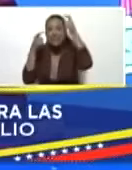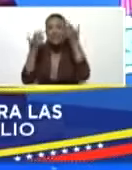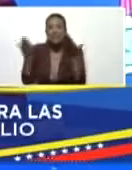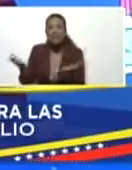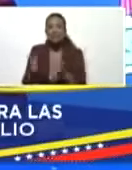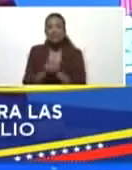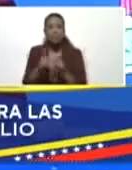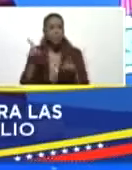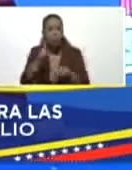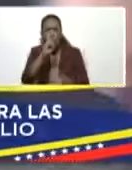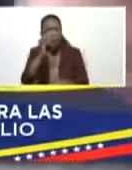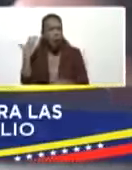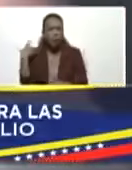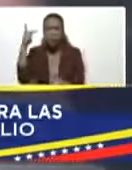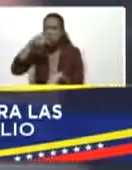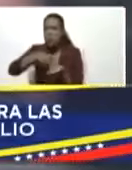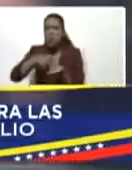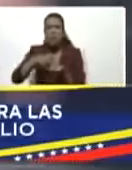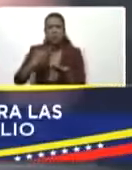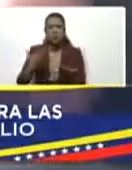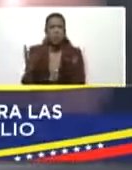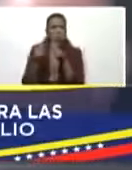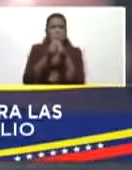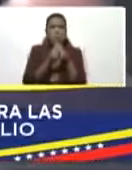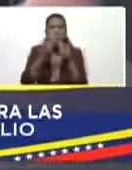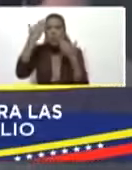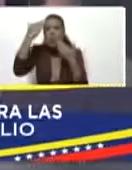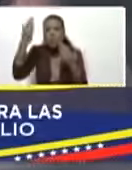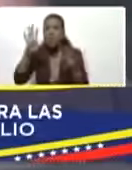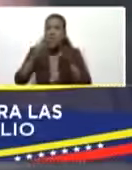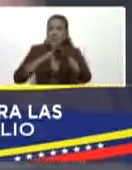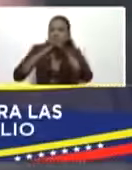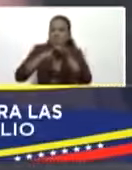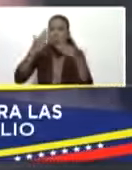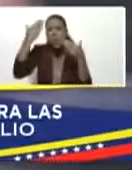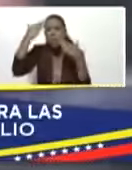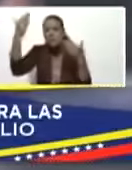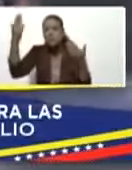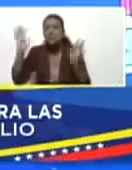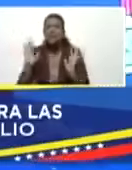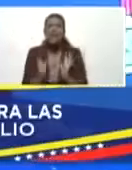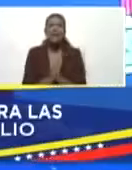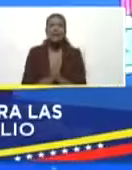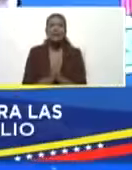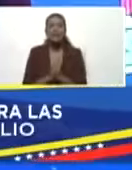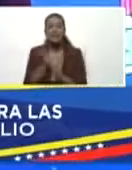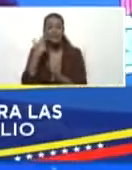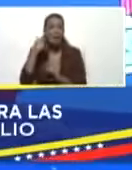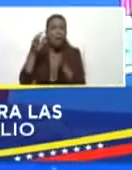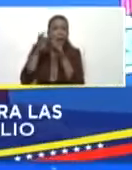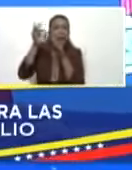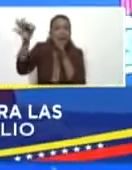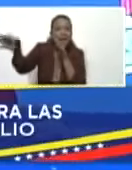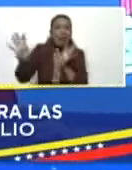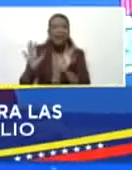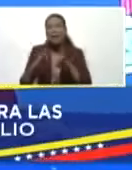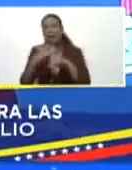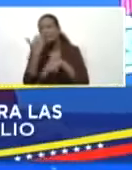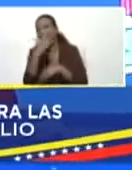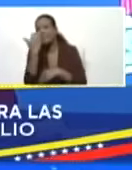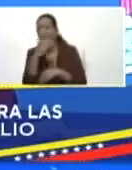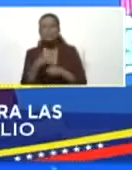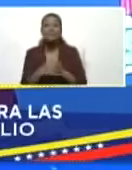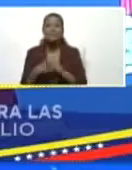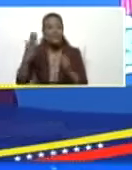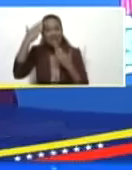María, tú no estabas ahí cuando yo llegué, porque no te saludé. Ah, estaba por allá.